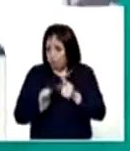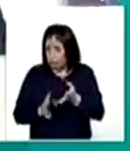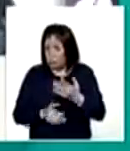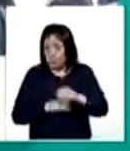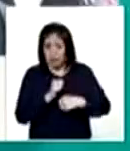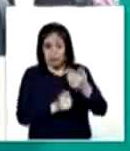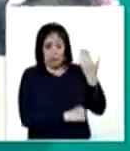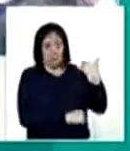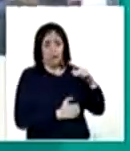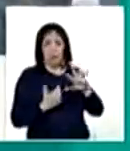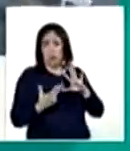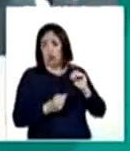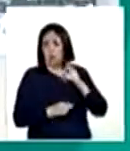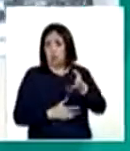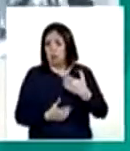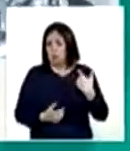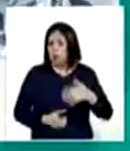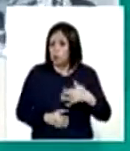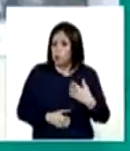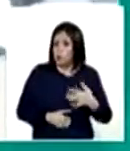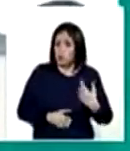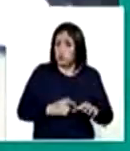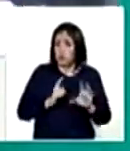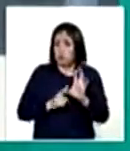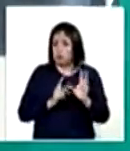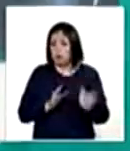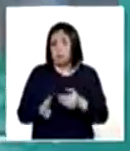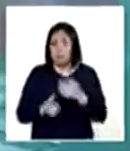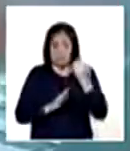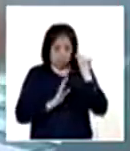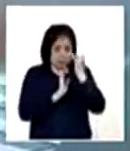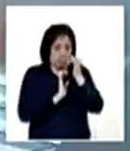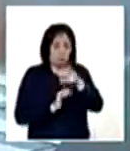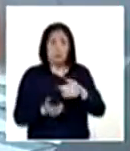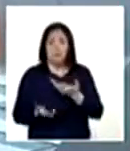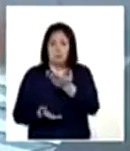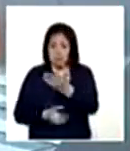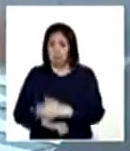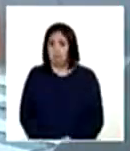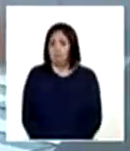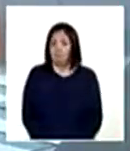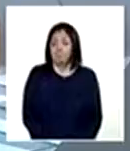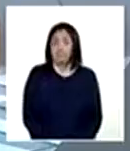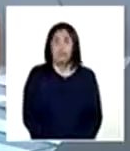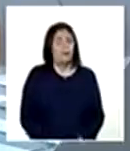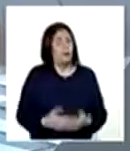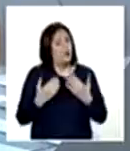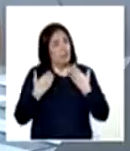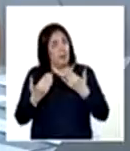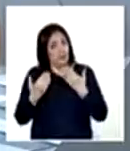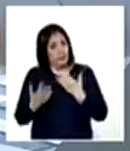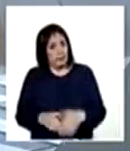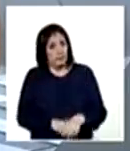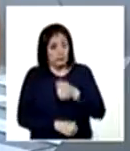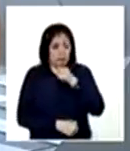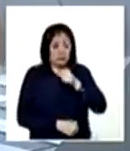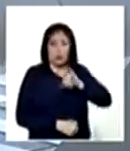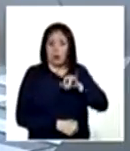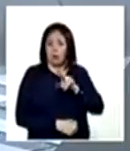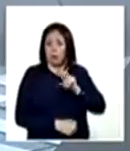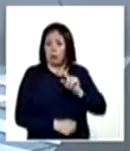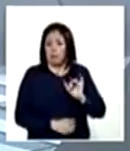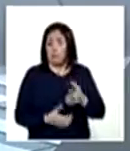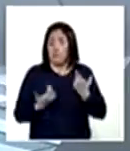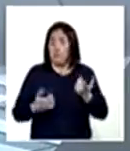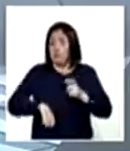años 80, como sabemos, desaltó el terrorismo. Con estas imágenes vamos a dar pase a Estudios Centrales, compañeras. Bien, Jorge, muchas gracias por la información. Ahora es tiempo